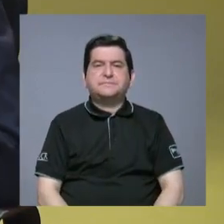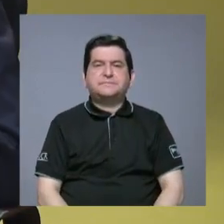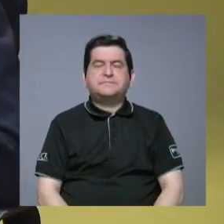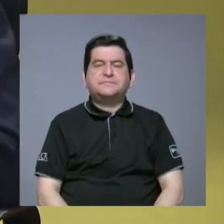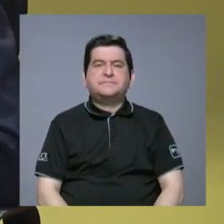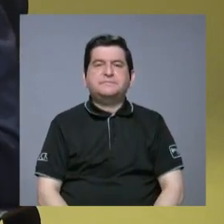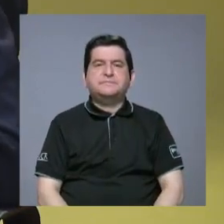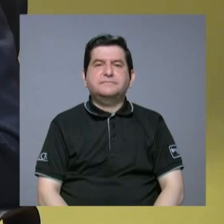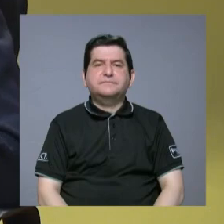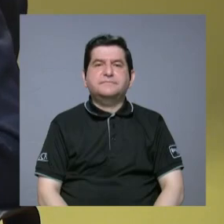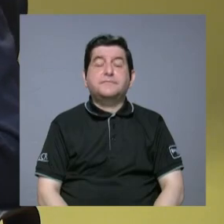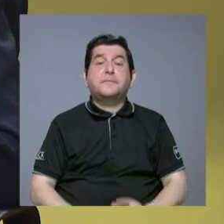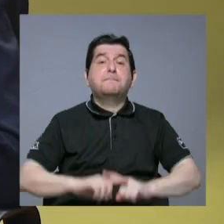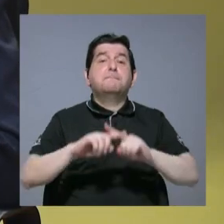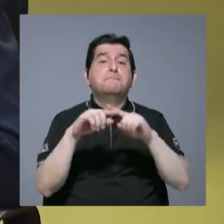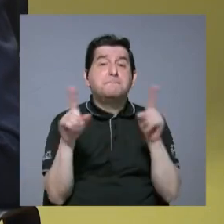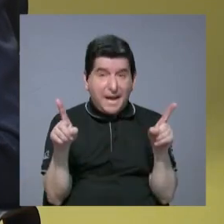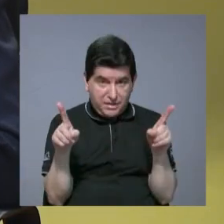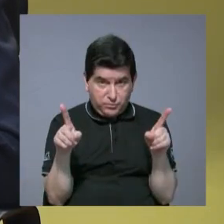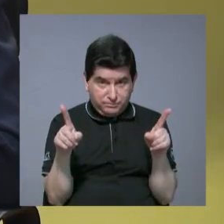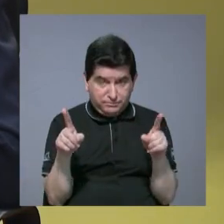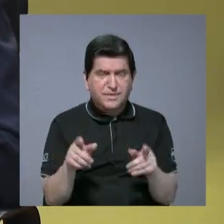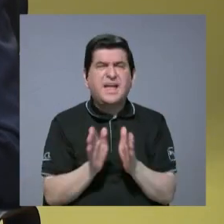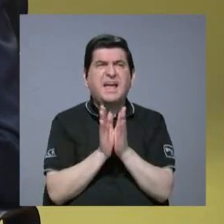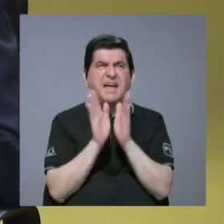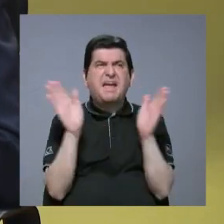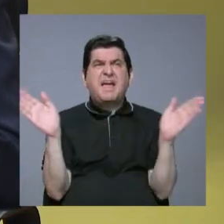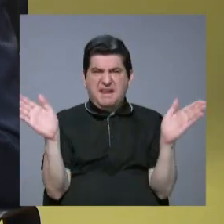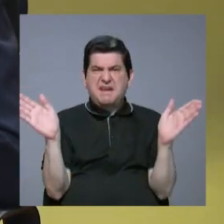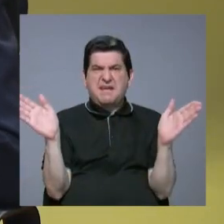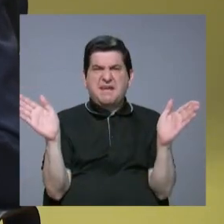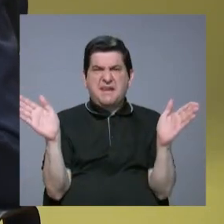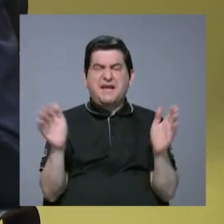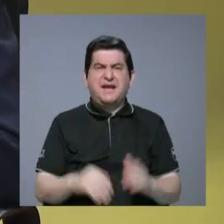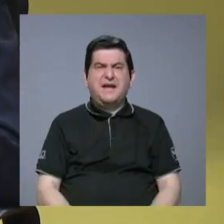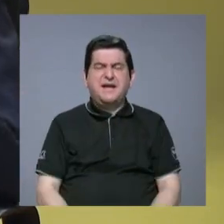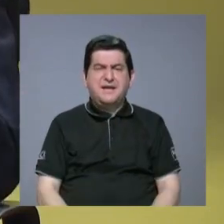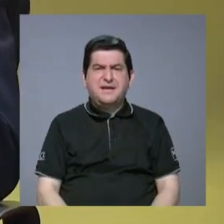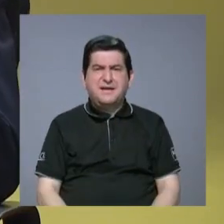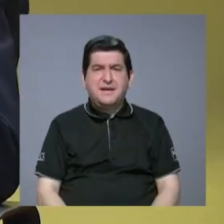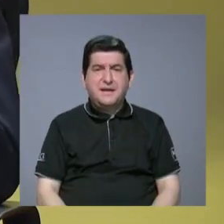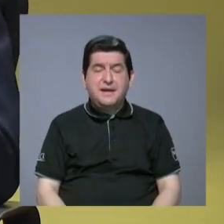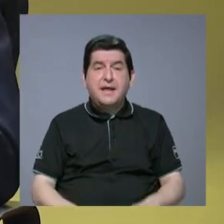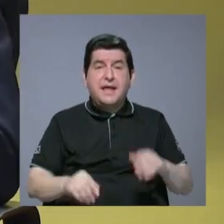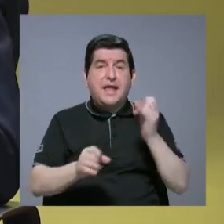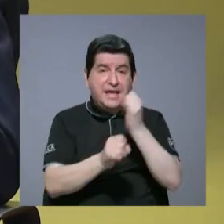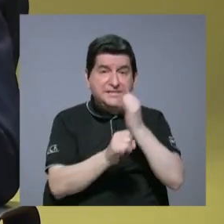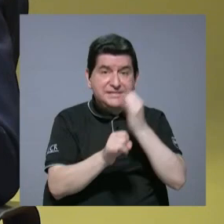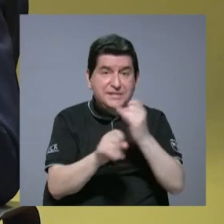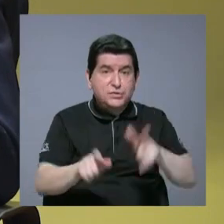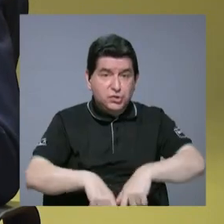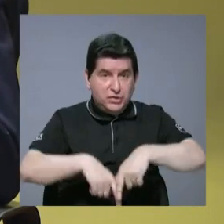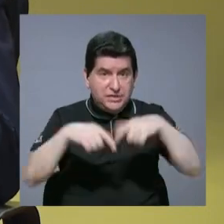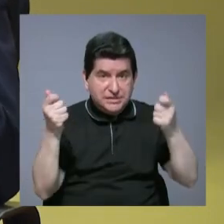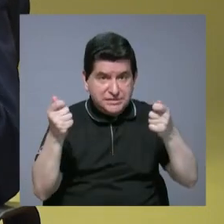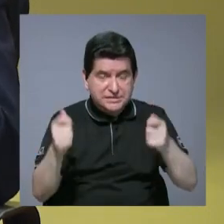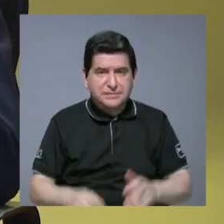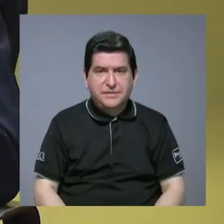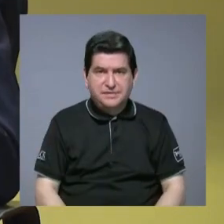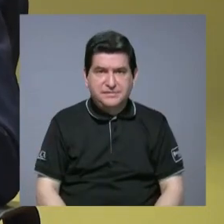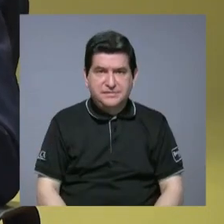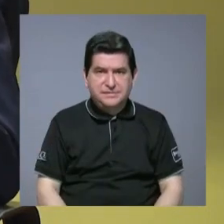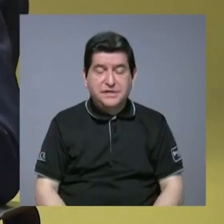Perdón. Pero en general los órganos de prensa, las instituciones periodísticas,